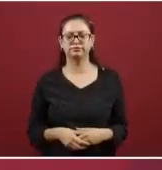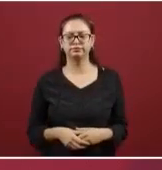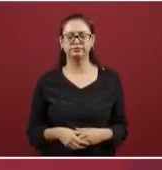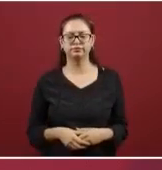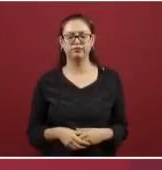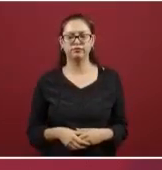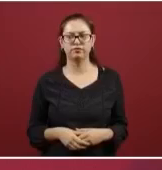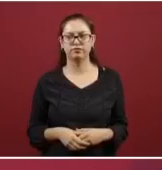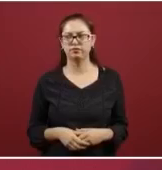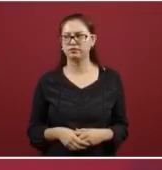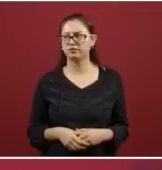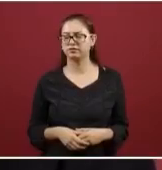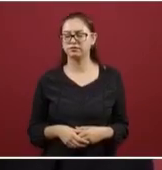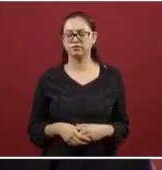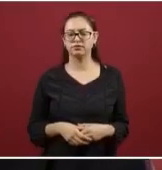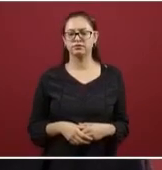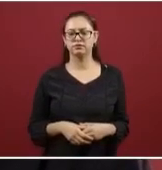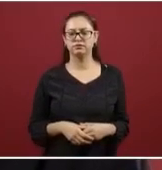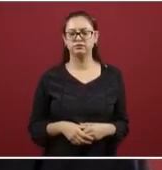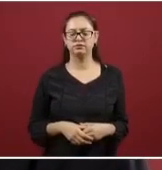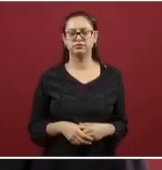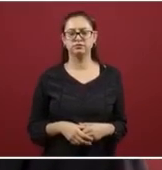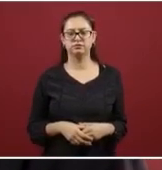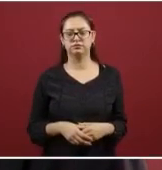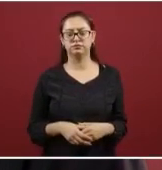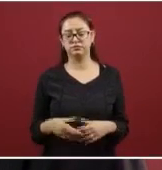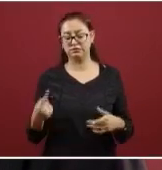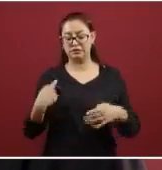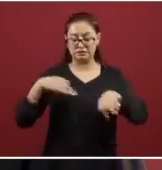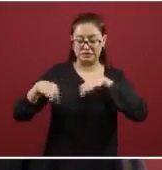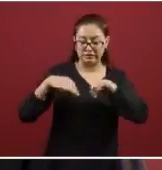Antes de esta reforma no había voto